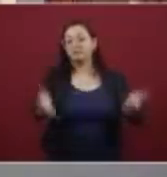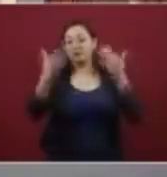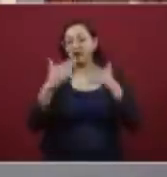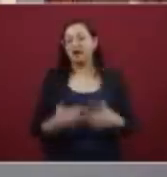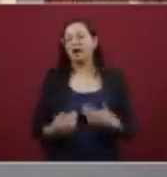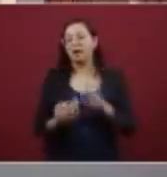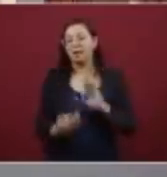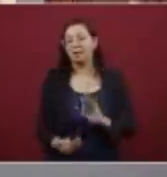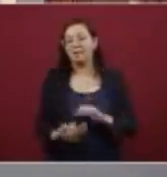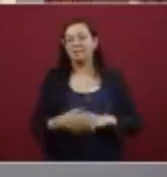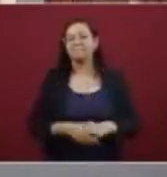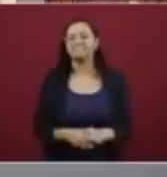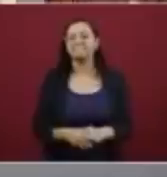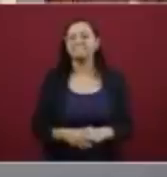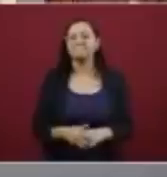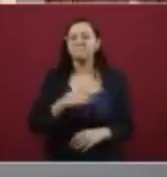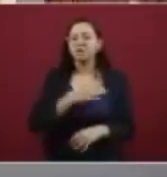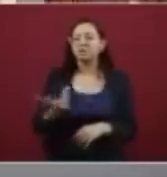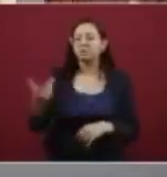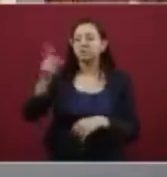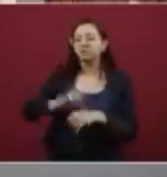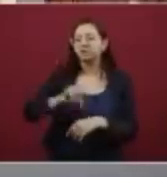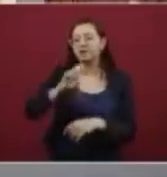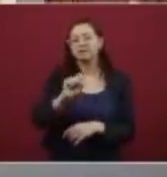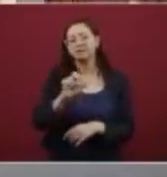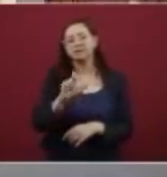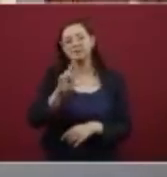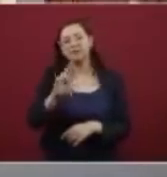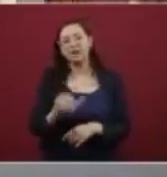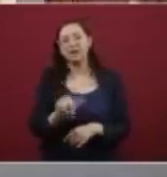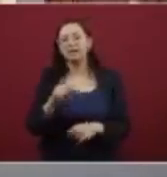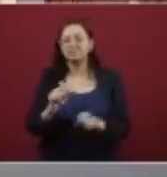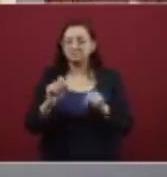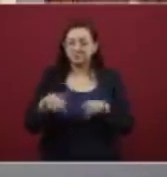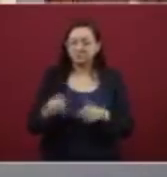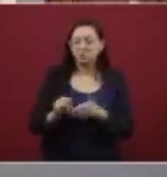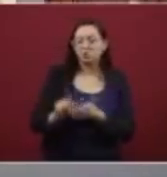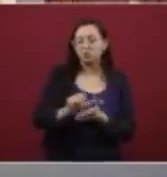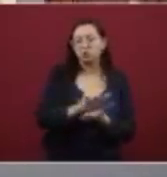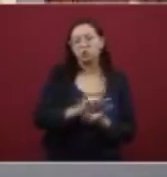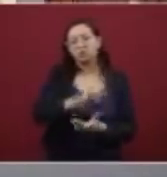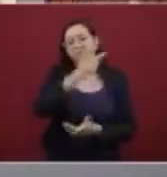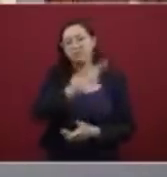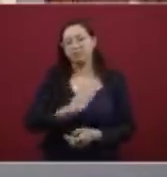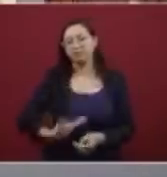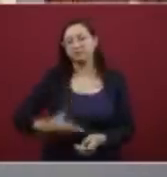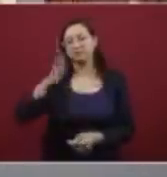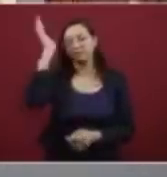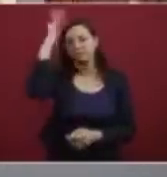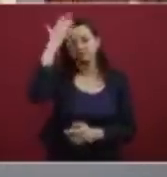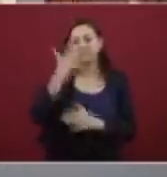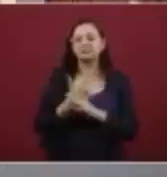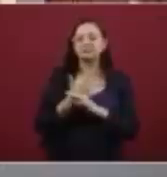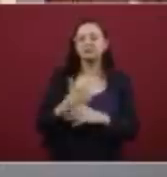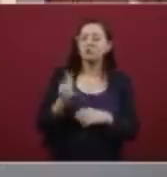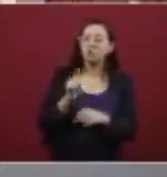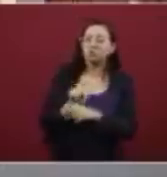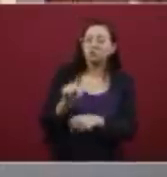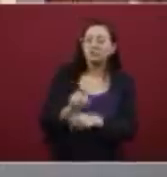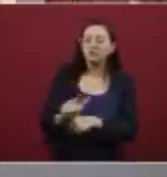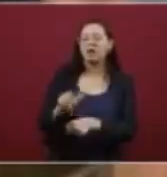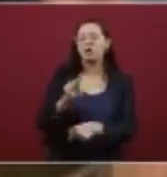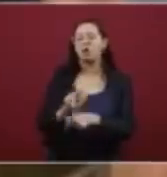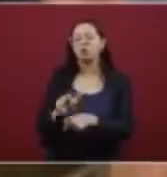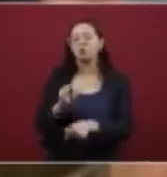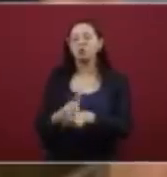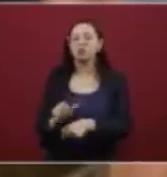Buenos días, Sara Pablo de Radio Fórmula. Presidente, en este mismo tuit el presidente Trump dice que Guatemala, Honduras y El Salvador se